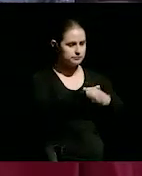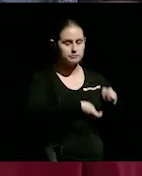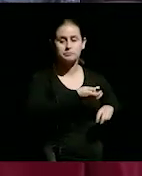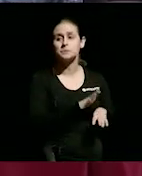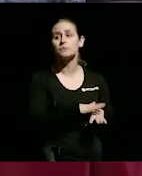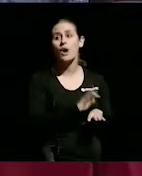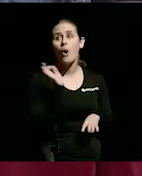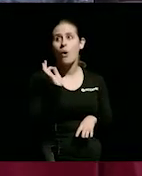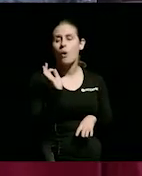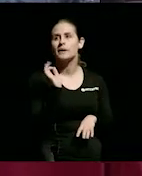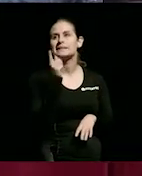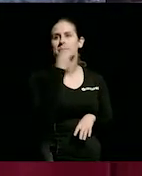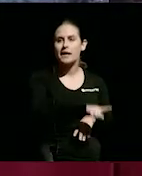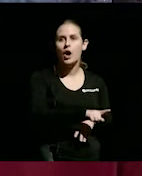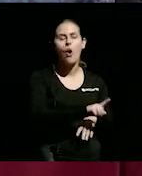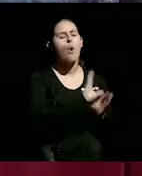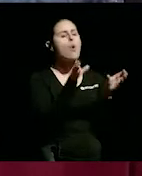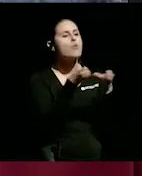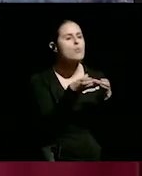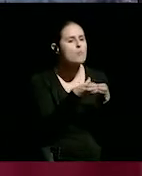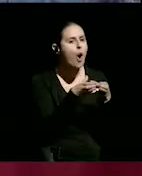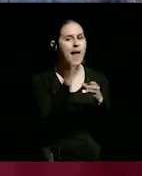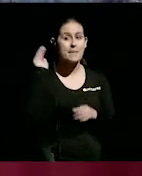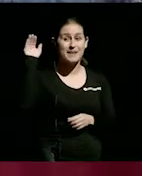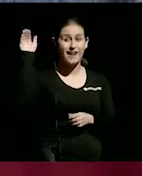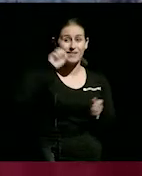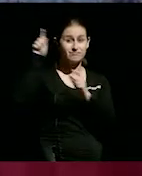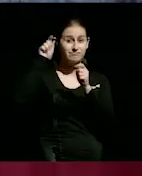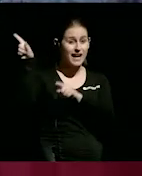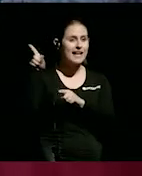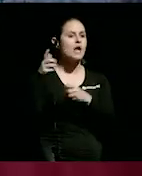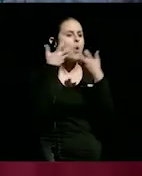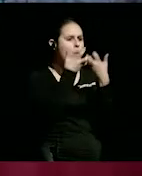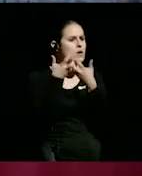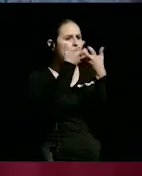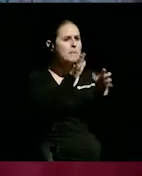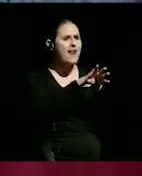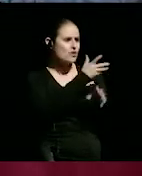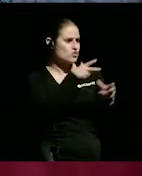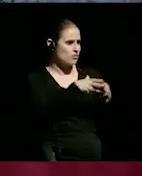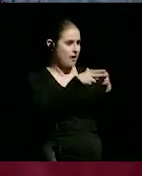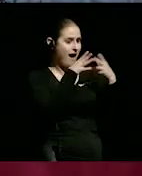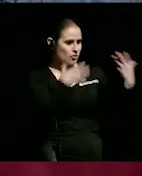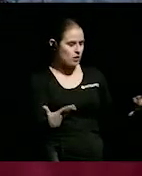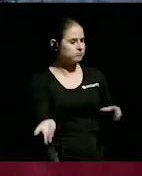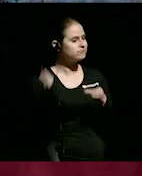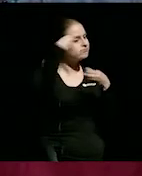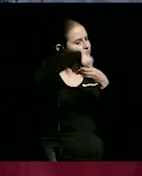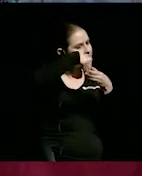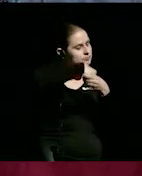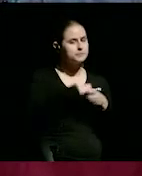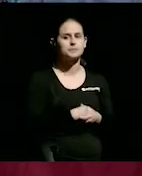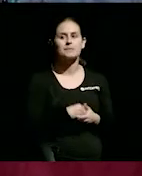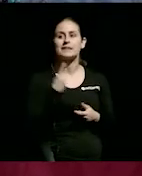También nos focalizamos en grupos de inmigrantes que luchan y pugnan por integrarse en la sociedad. Y de hecho esas personas